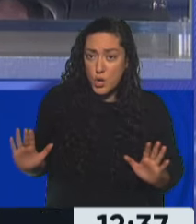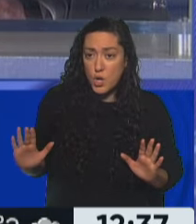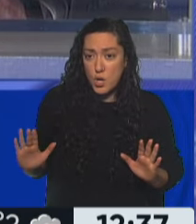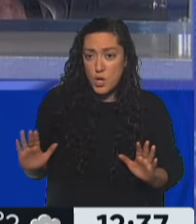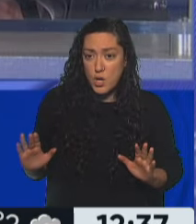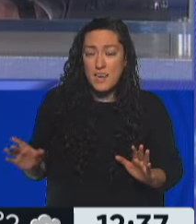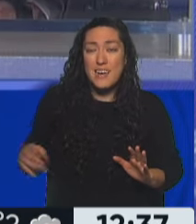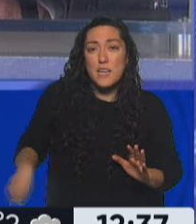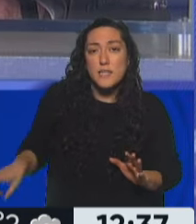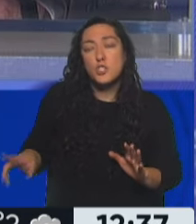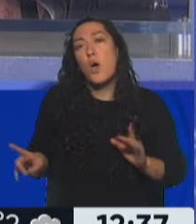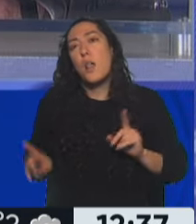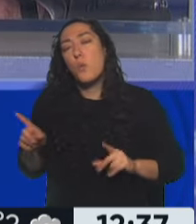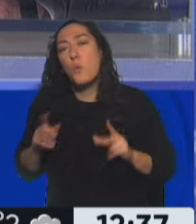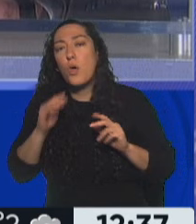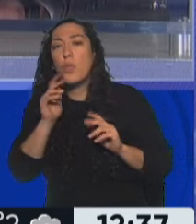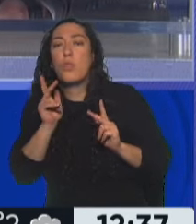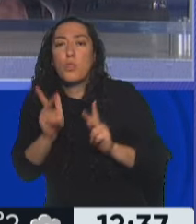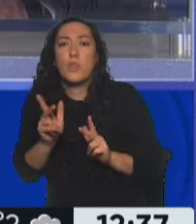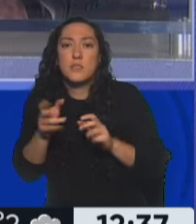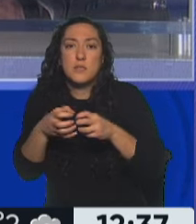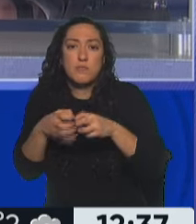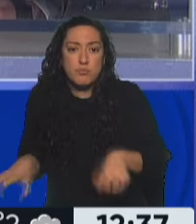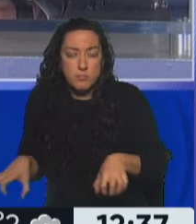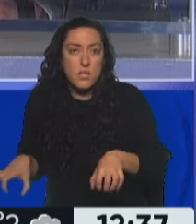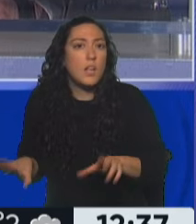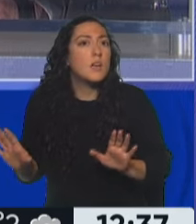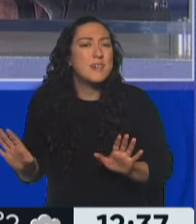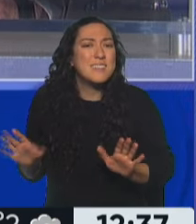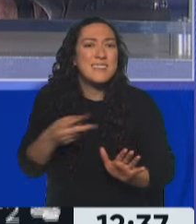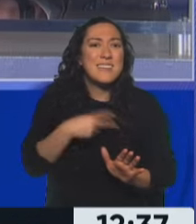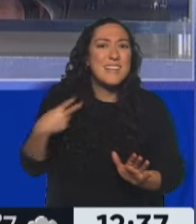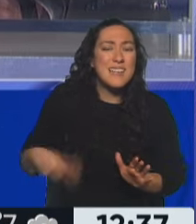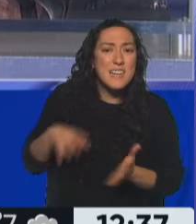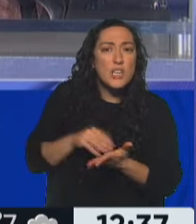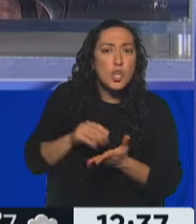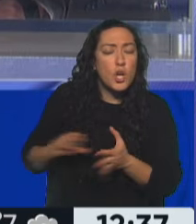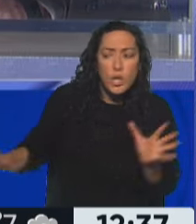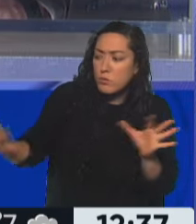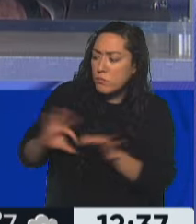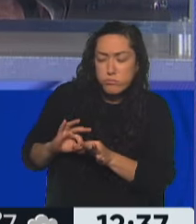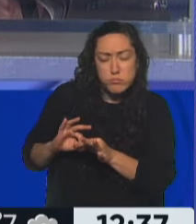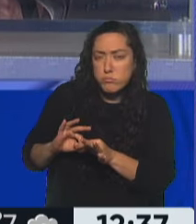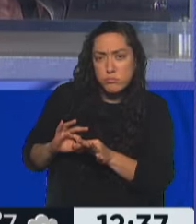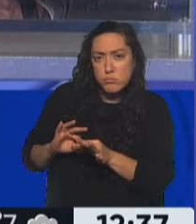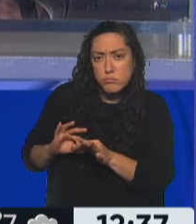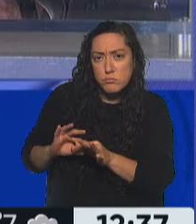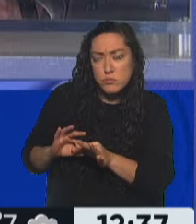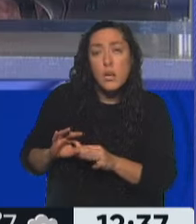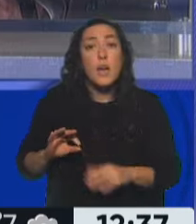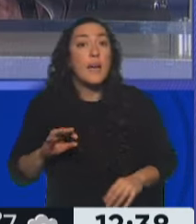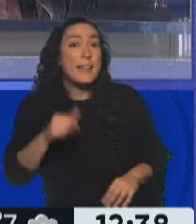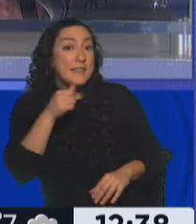pregona tendencias separatistas, parte inalienable del territorio chino, etc. Y por el lado de Taiwán,